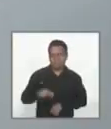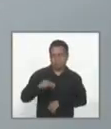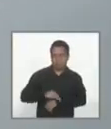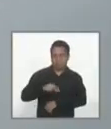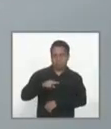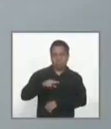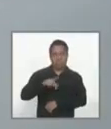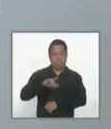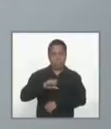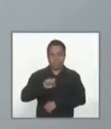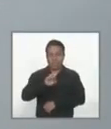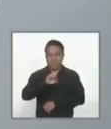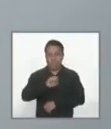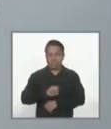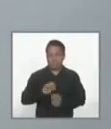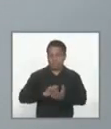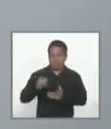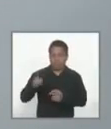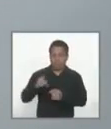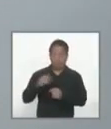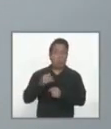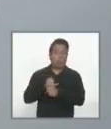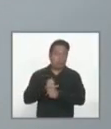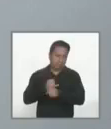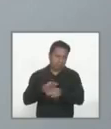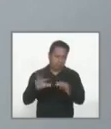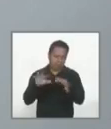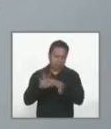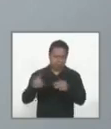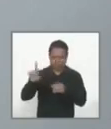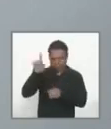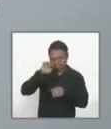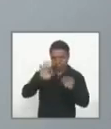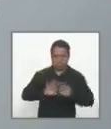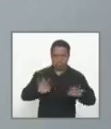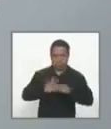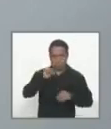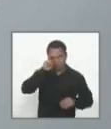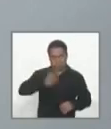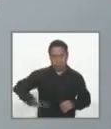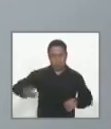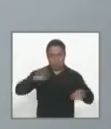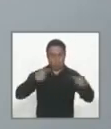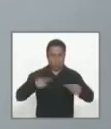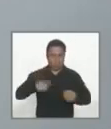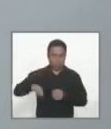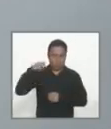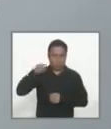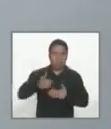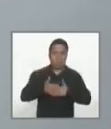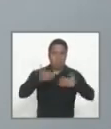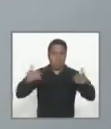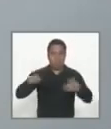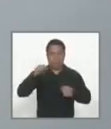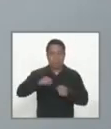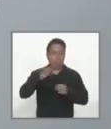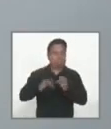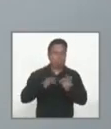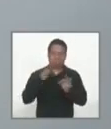Ulises Pérez, muchas gracias por esta información y recomendaciones tan importantes para las y los oaxaqueños. Y es así como llegamos a la parte